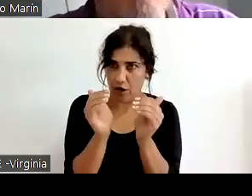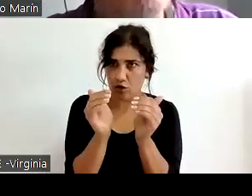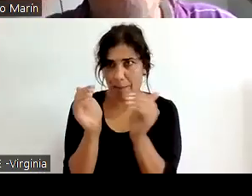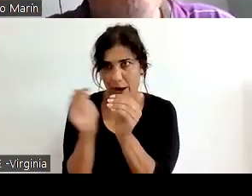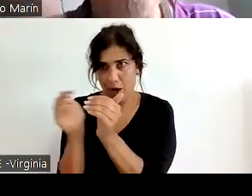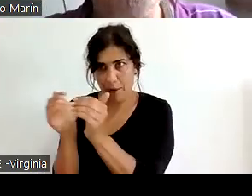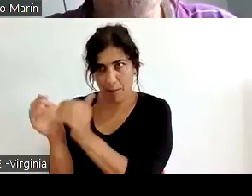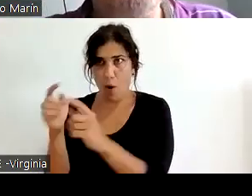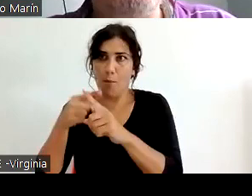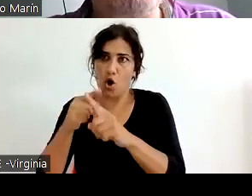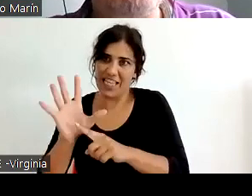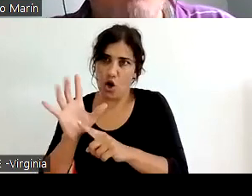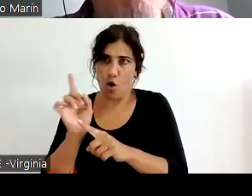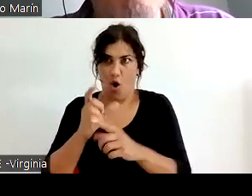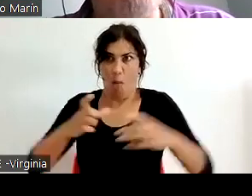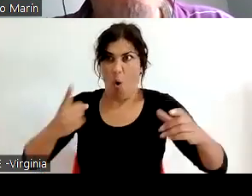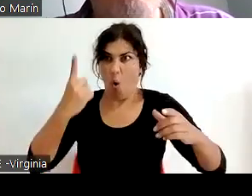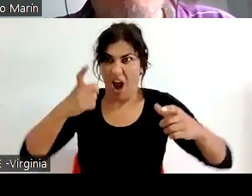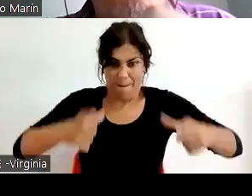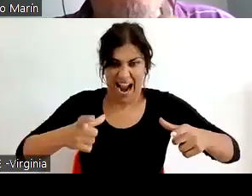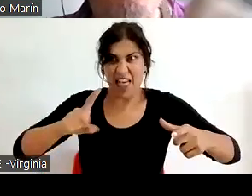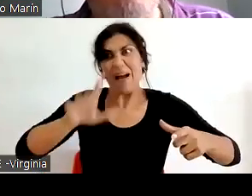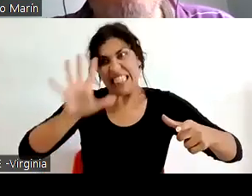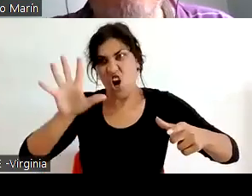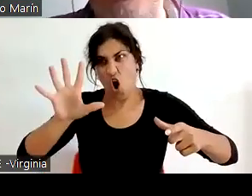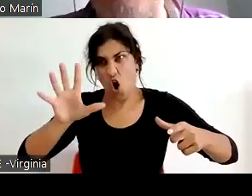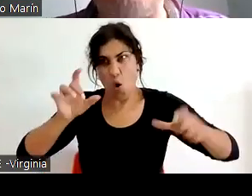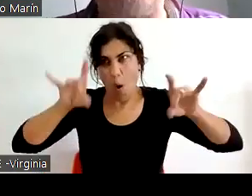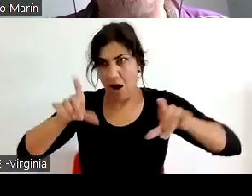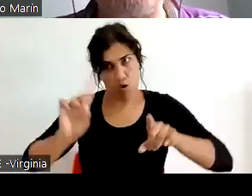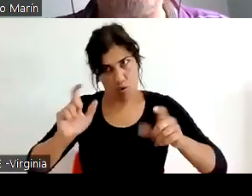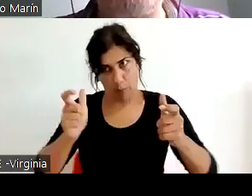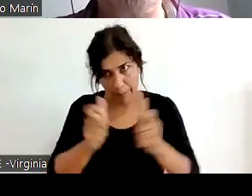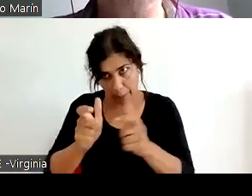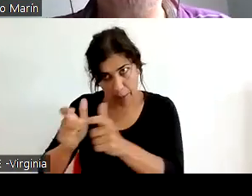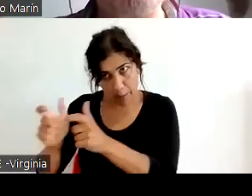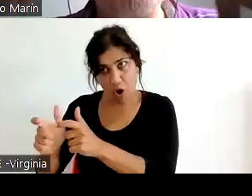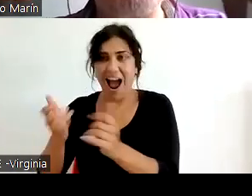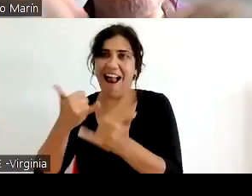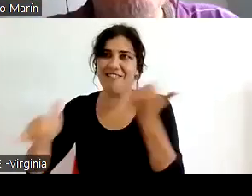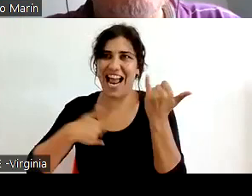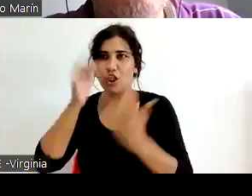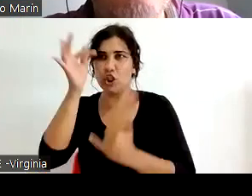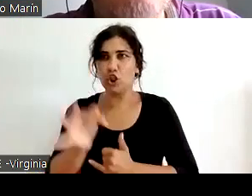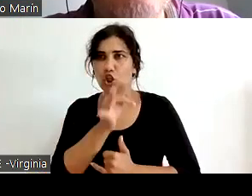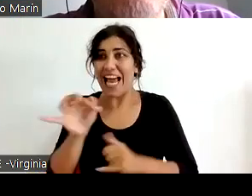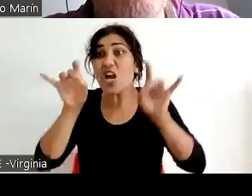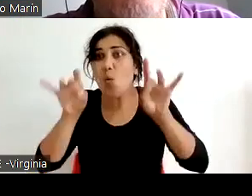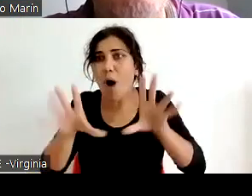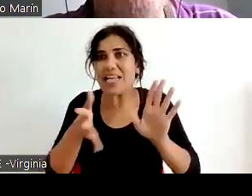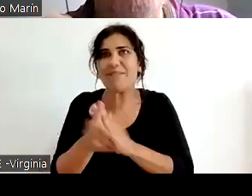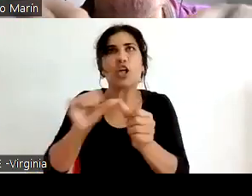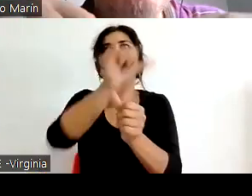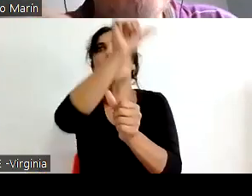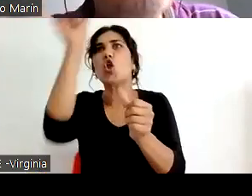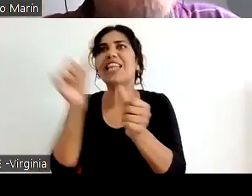multiplicado por 5, no, sino comer la misma cantidad que comeríamos en 3 veces, o sea, la cantidad total igual, pero repartirlo en 5 veces al